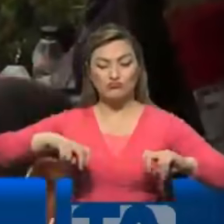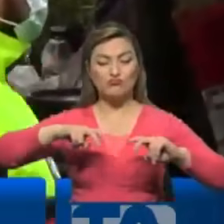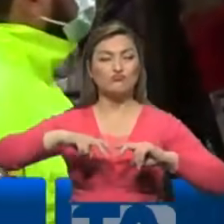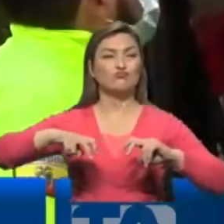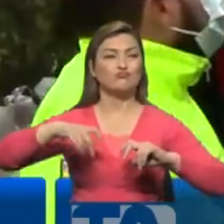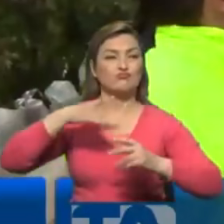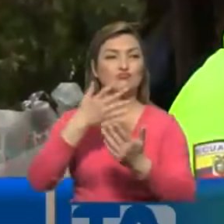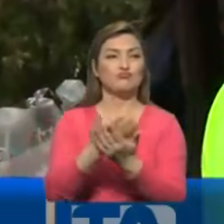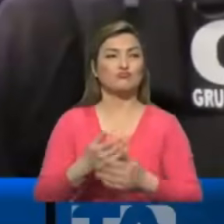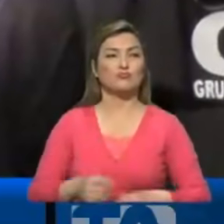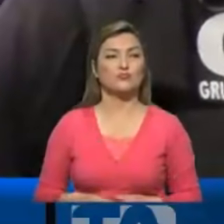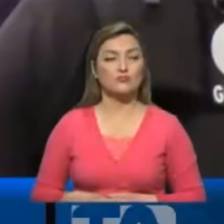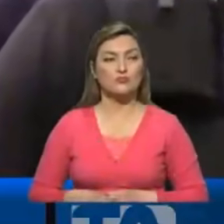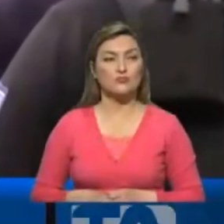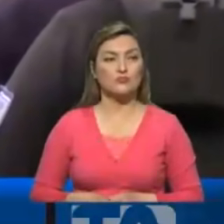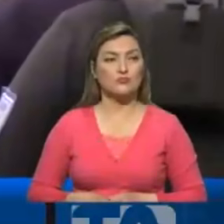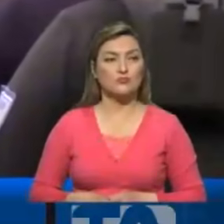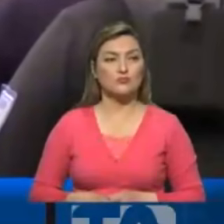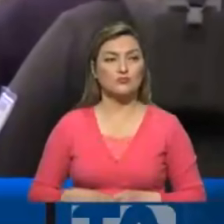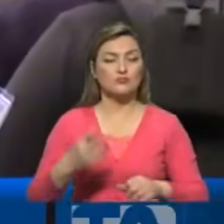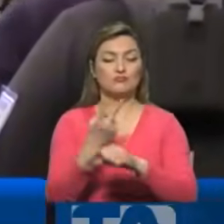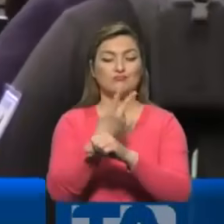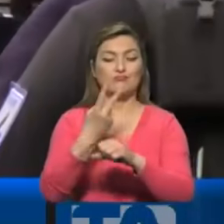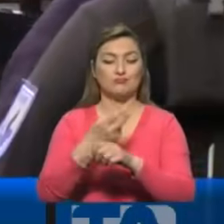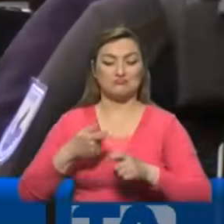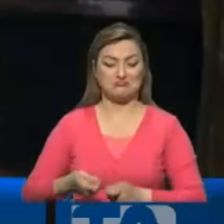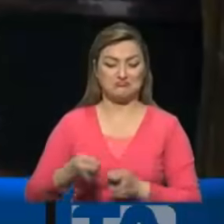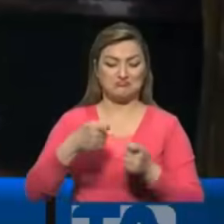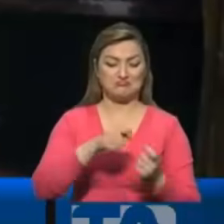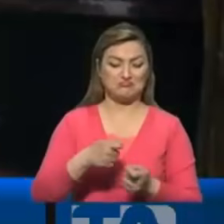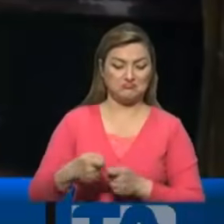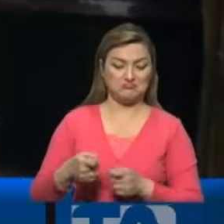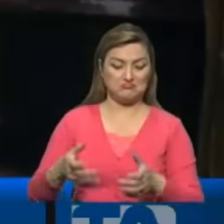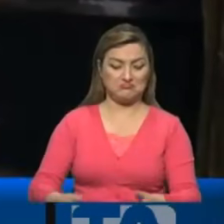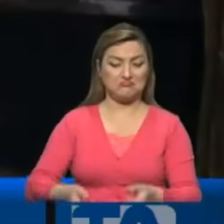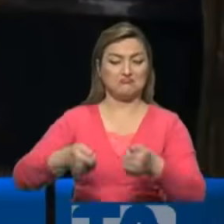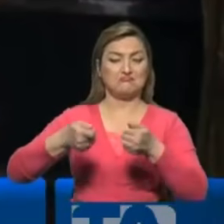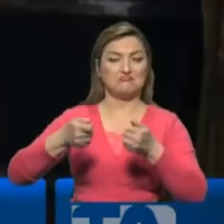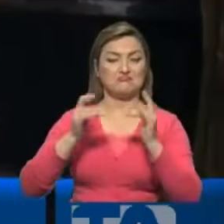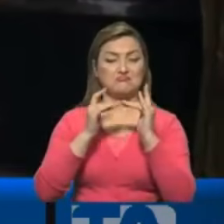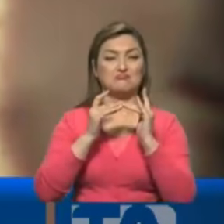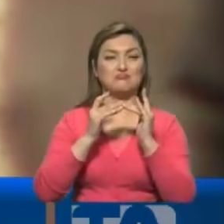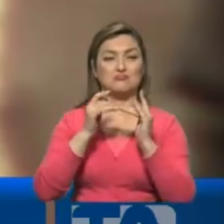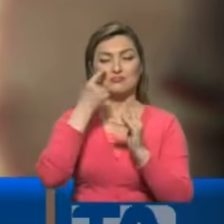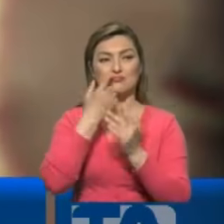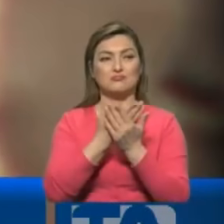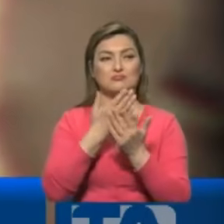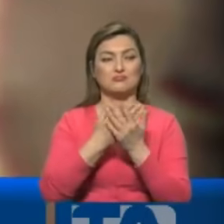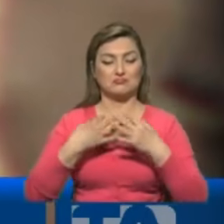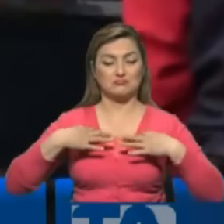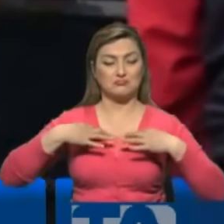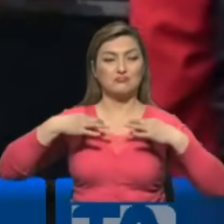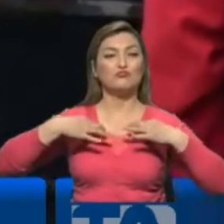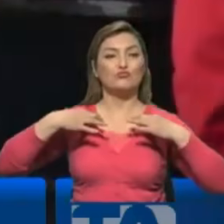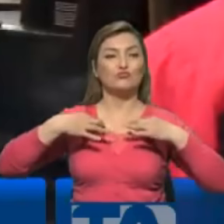DINASET llegaron a este lugar. Cerca de 2 horas duró extraer el cuerpo. En la habitación se encontró algunos indicios, como